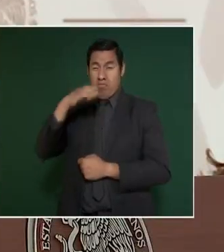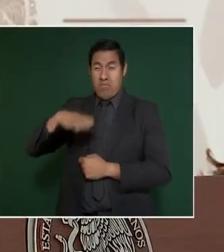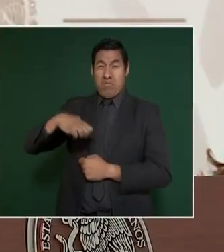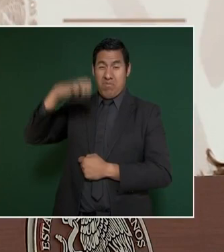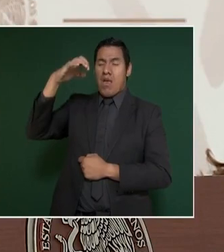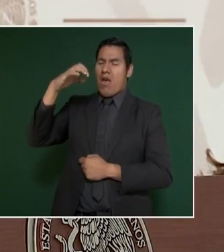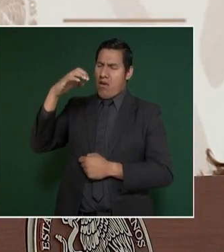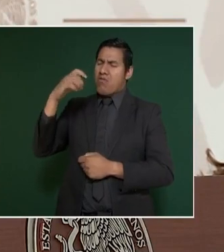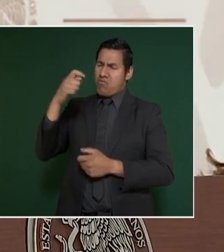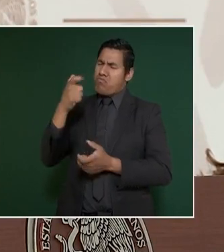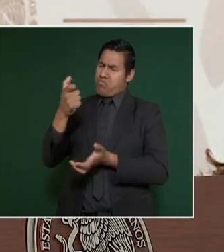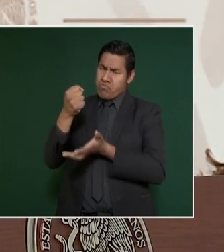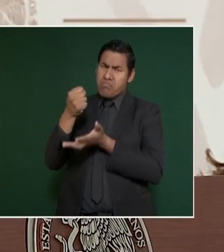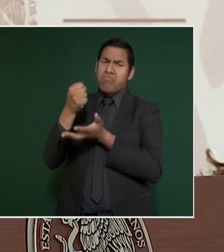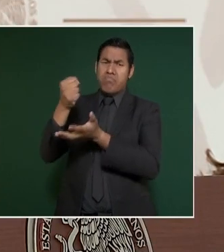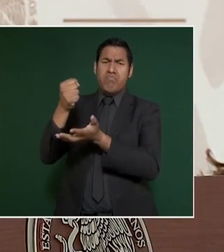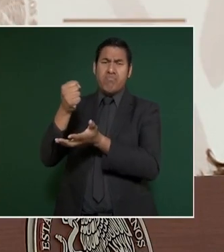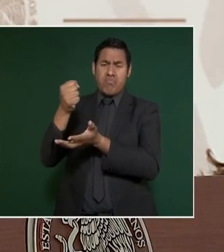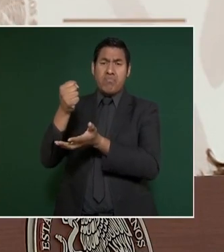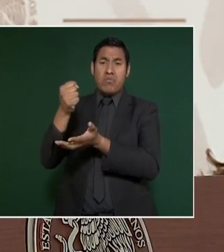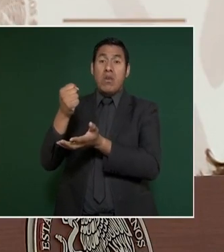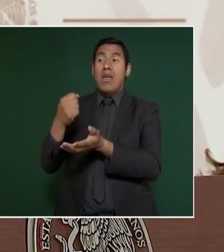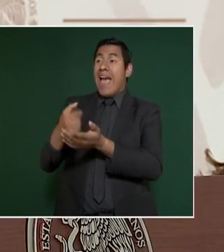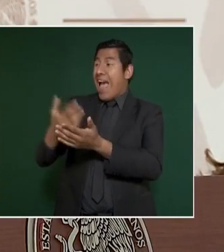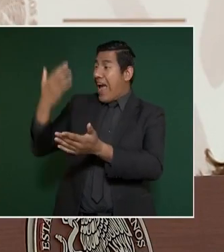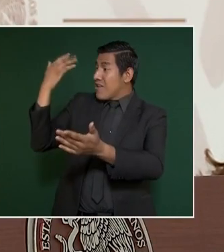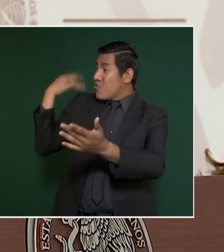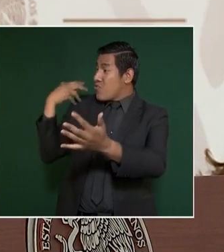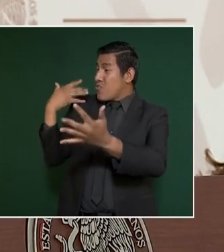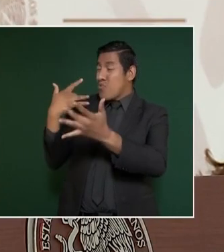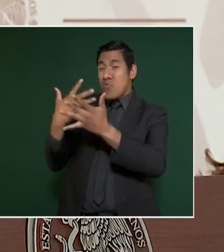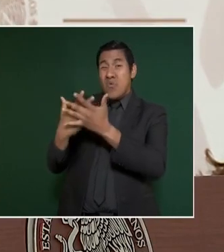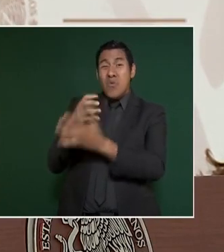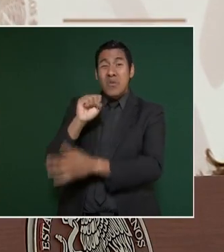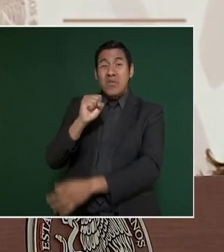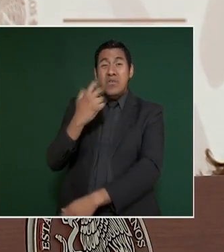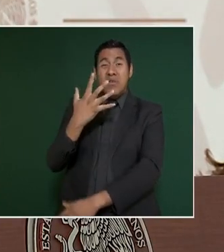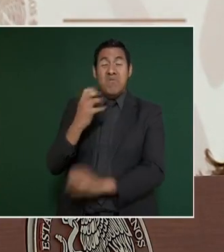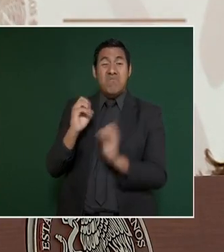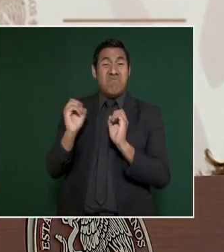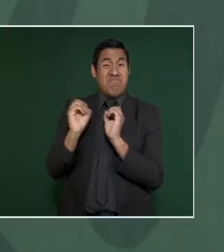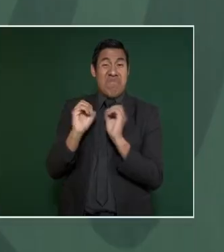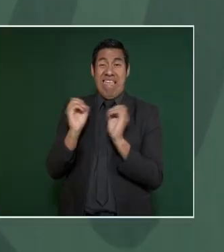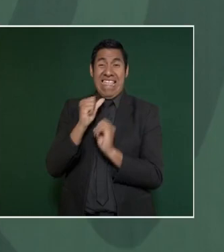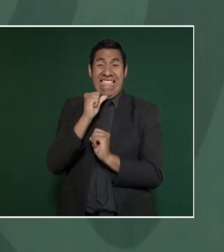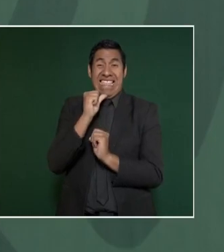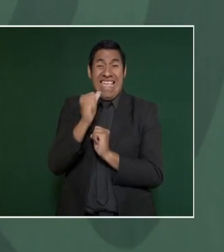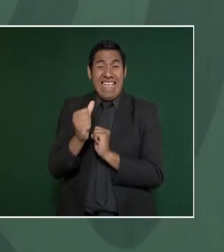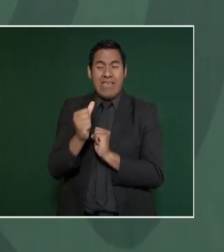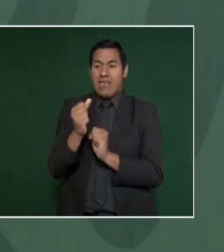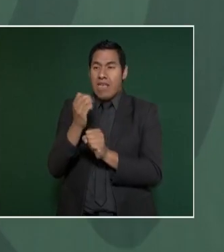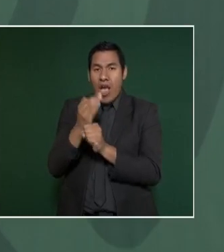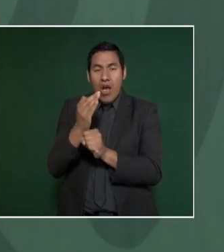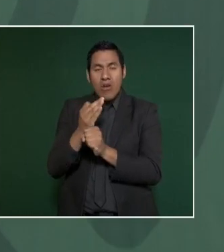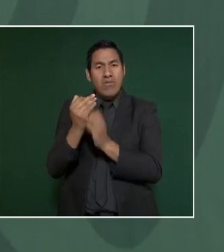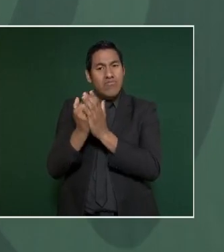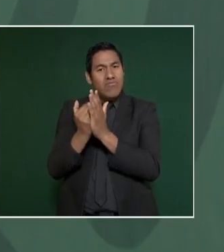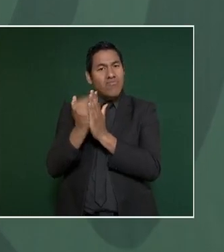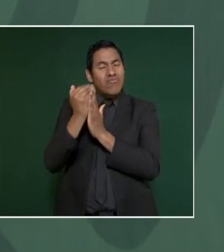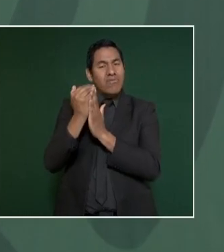luego de 65 años Esta es una muy buena noticia y aquí